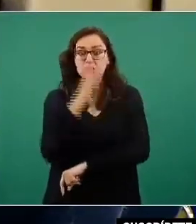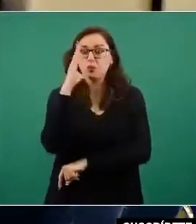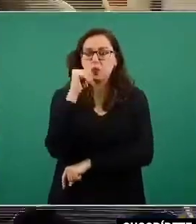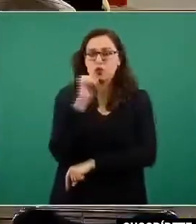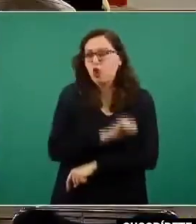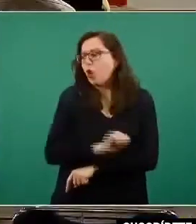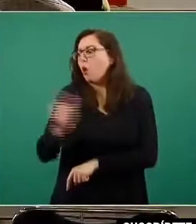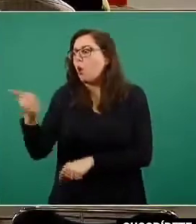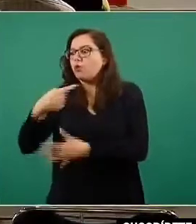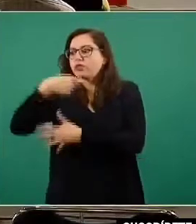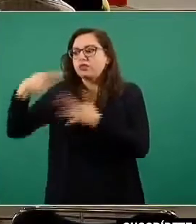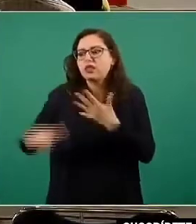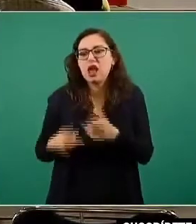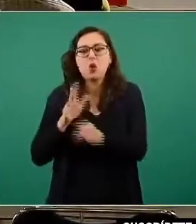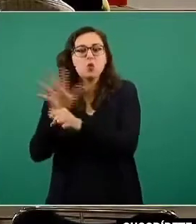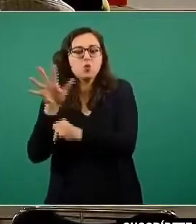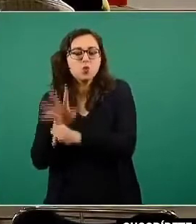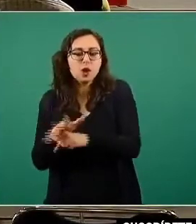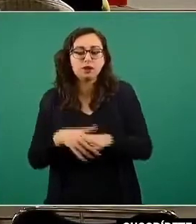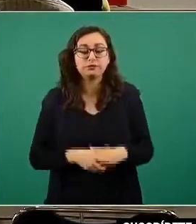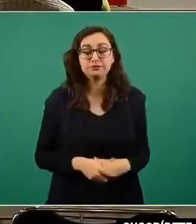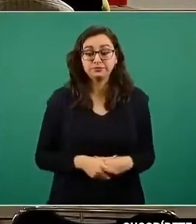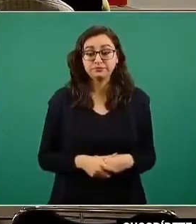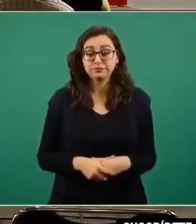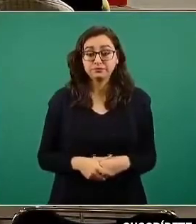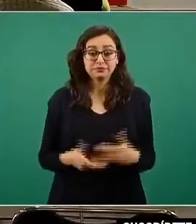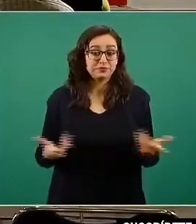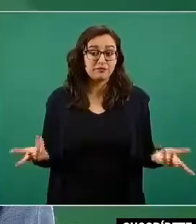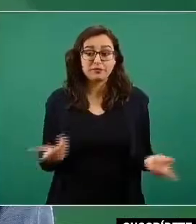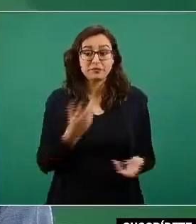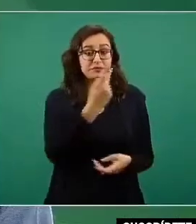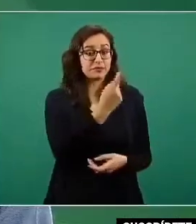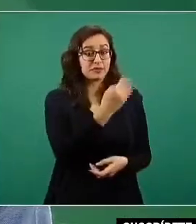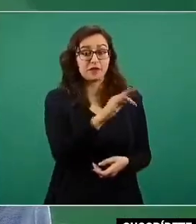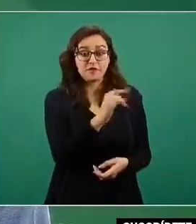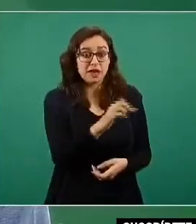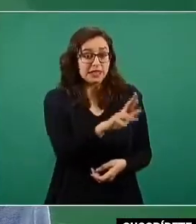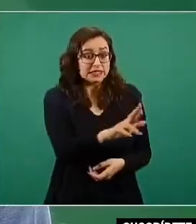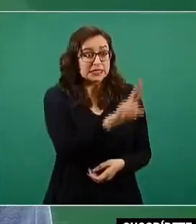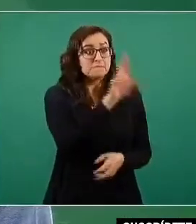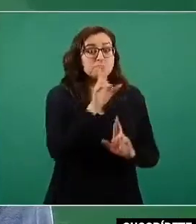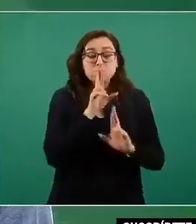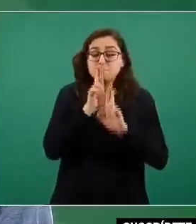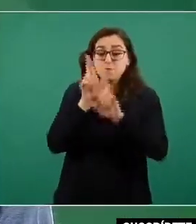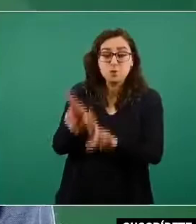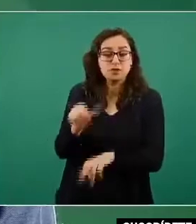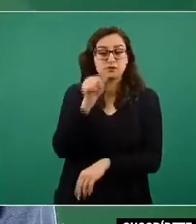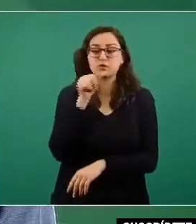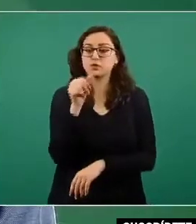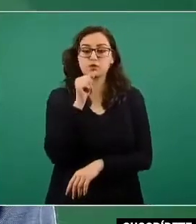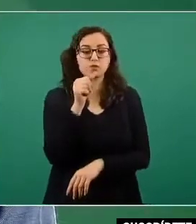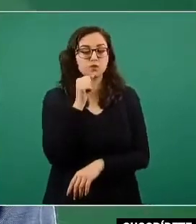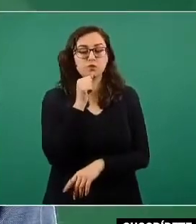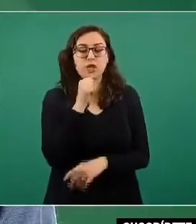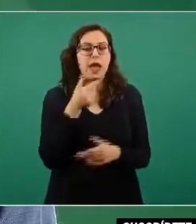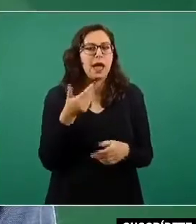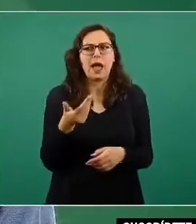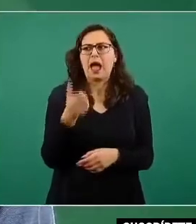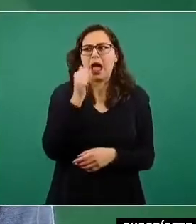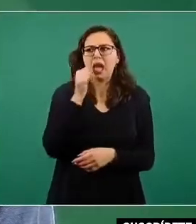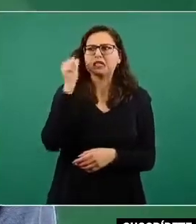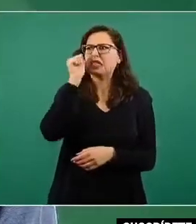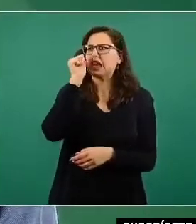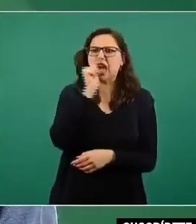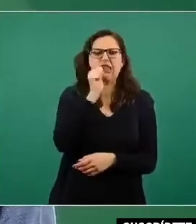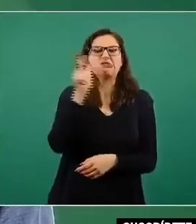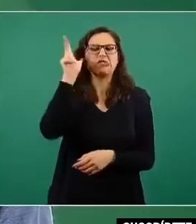Gracias. Gracias. De Pfizer todavía no tenemos respuesta, es muy reciente, apenas fue ayer o anteayer la conversación que tuvo el